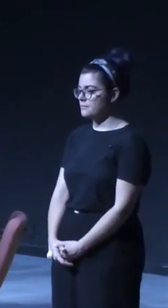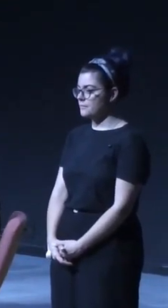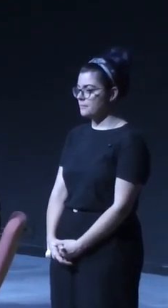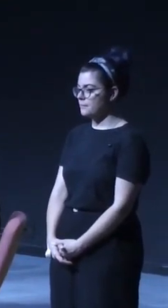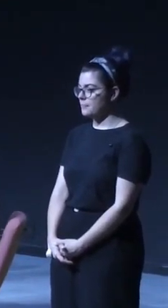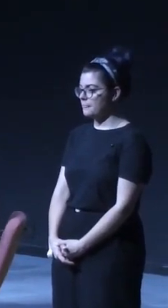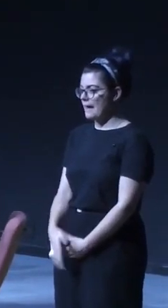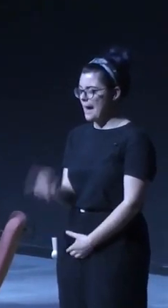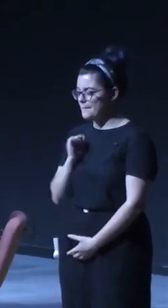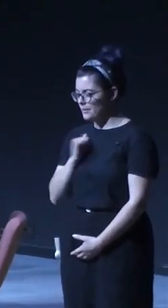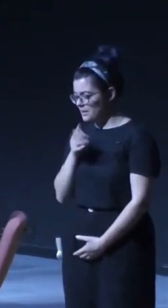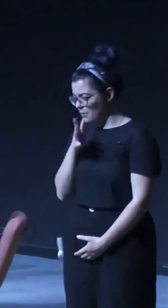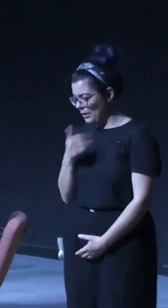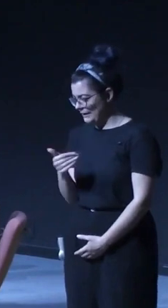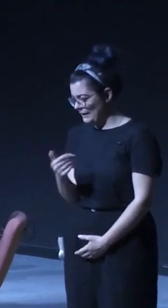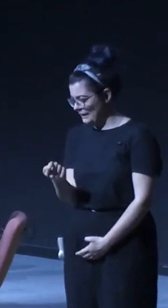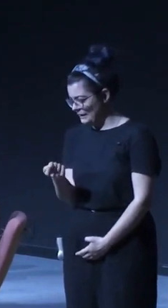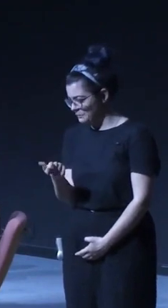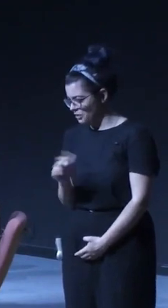Aprovechad que nos queda poquico.